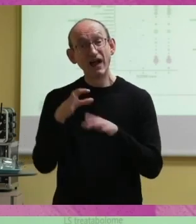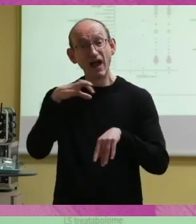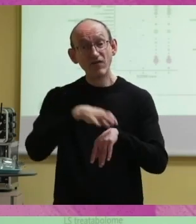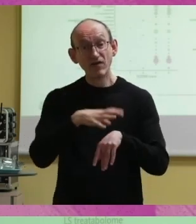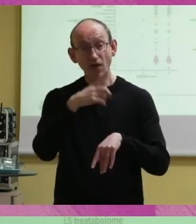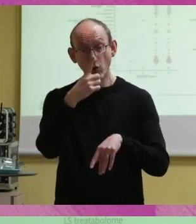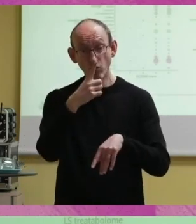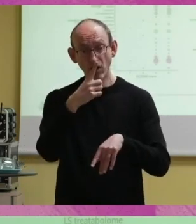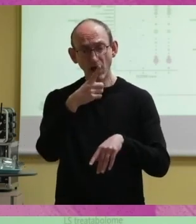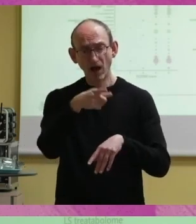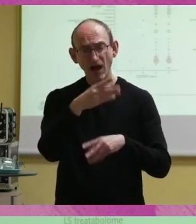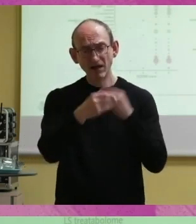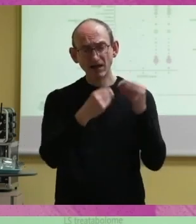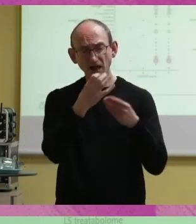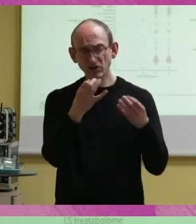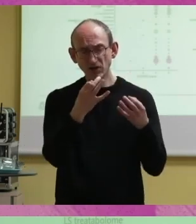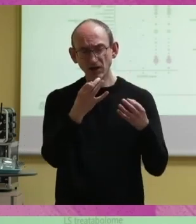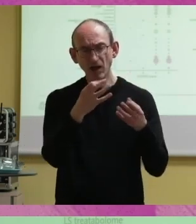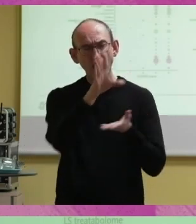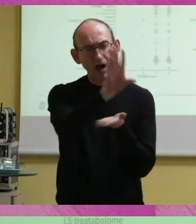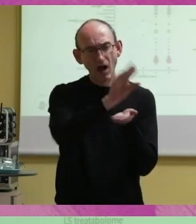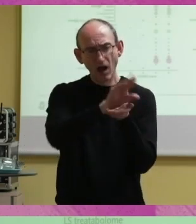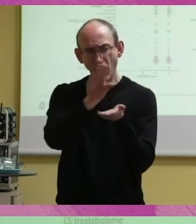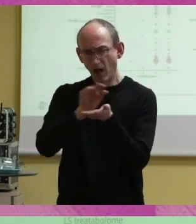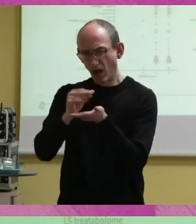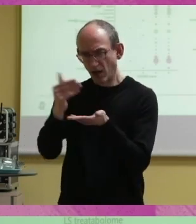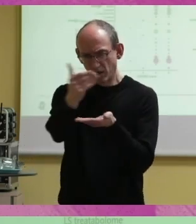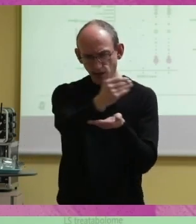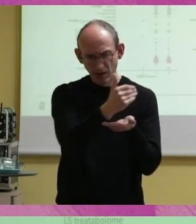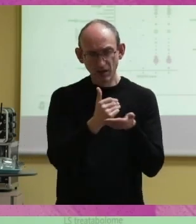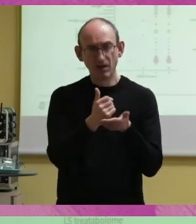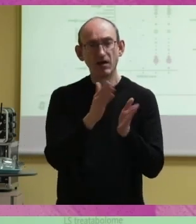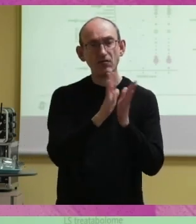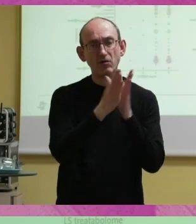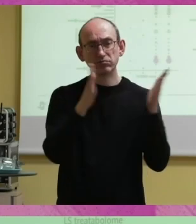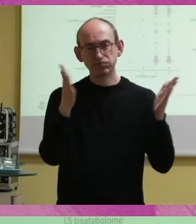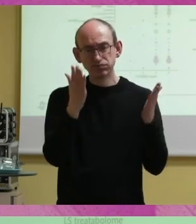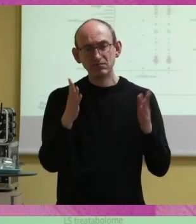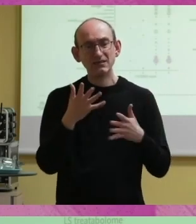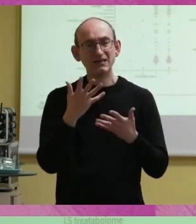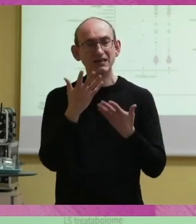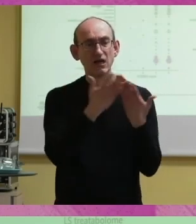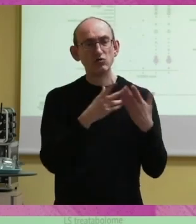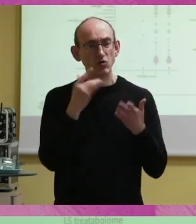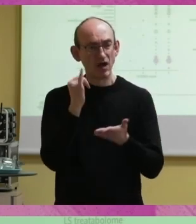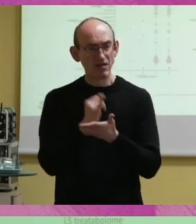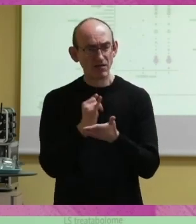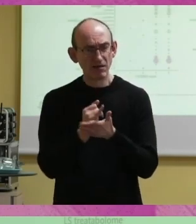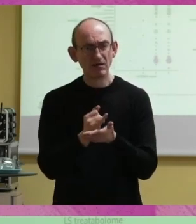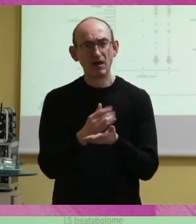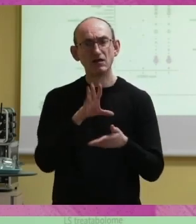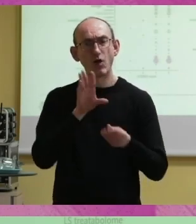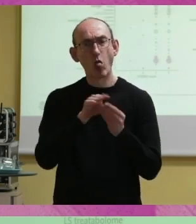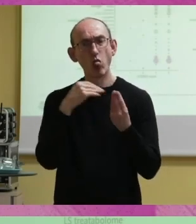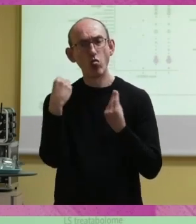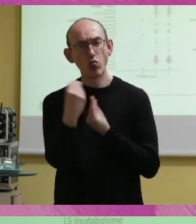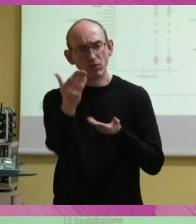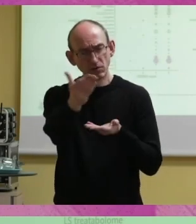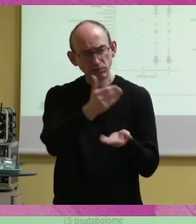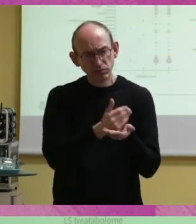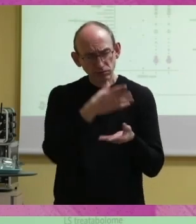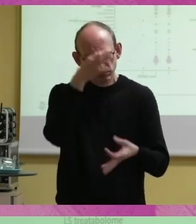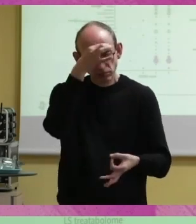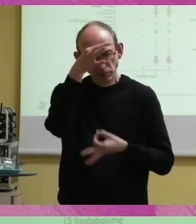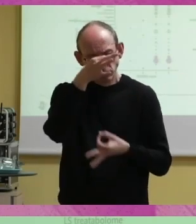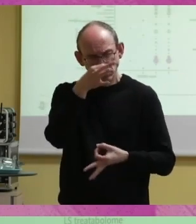Y junte desde bibliografía a estudios experimentales y se documente de una manera muy